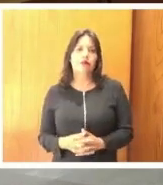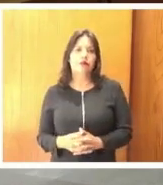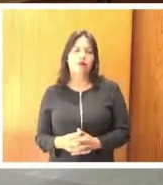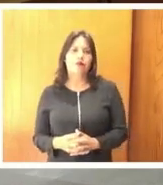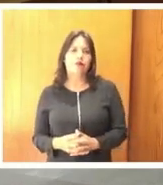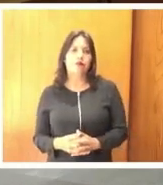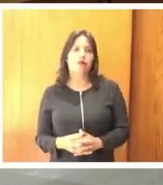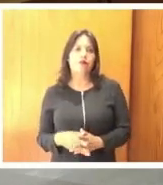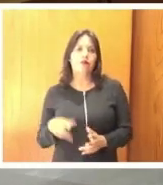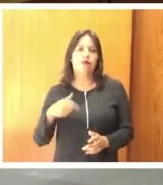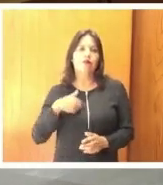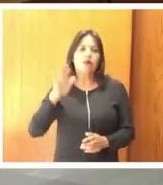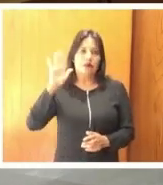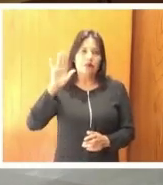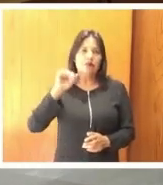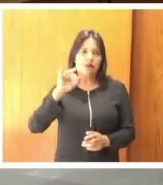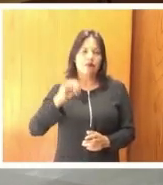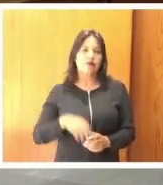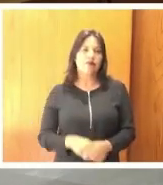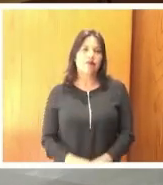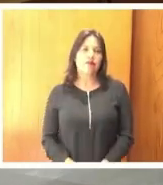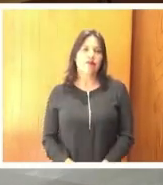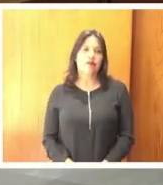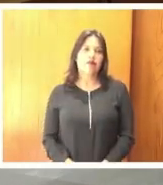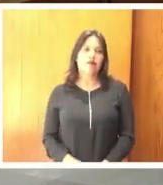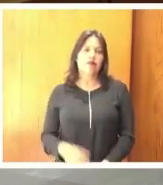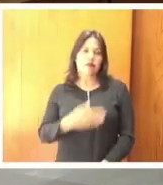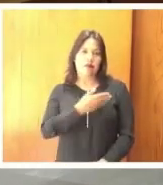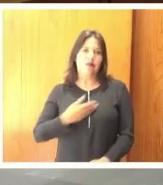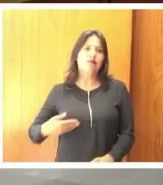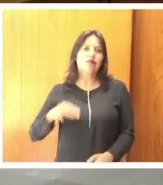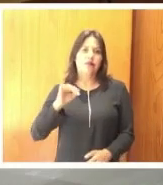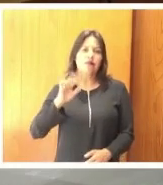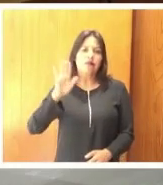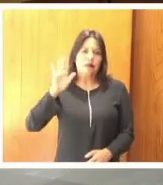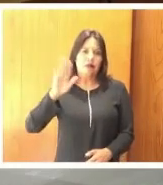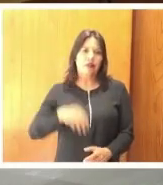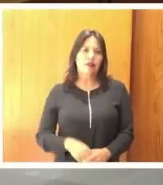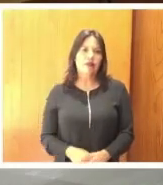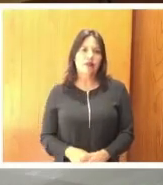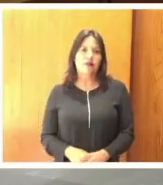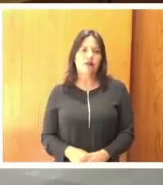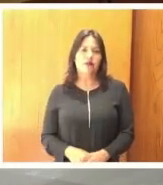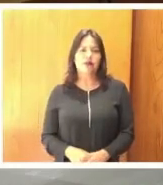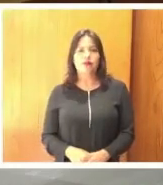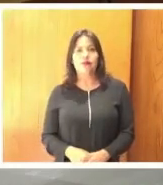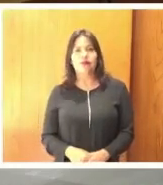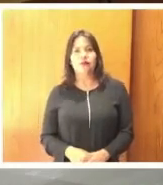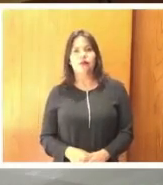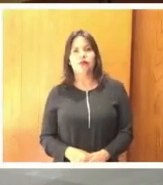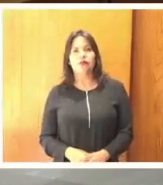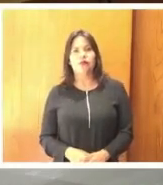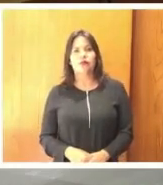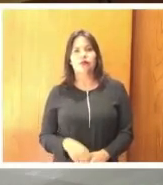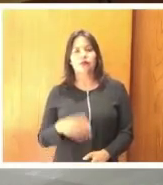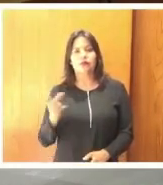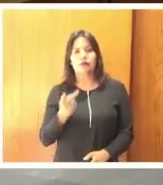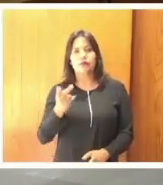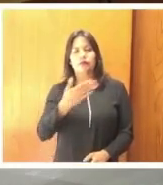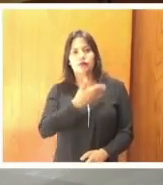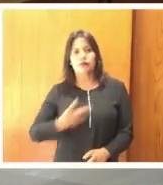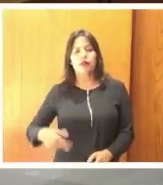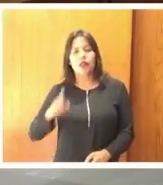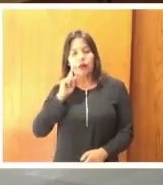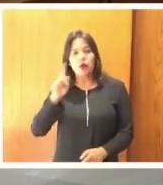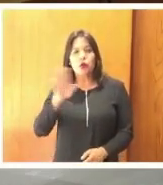A favor, señor secretario. Comisionado presidente. A favor, secretario. Gracias, comisionado presidente. Comisionado presidente, una vez recabada la votación nominal de